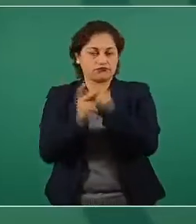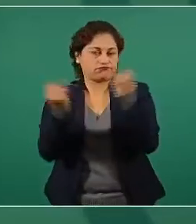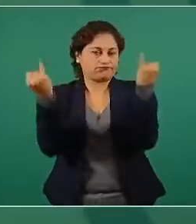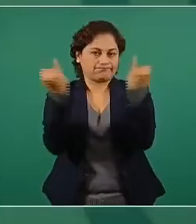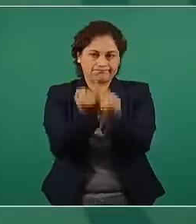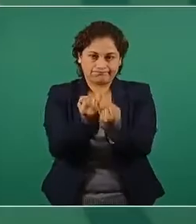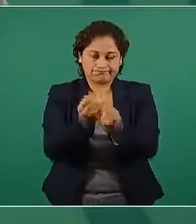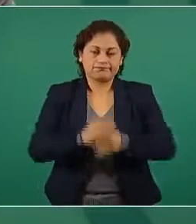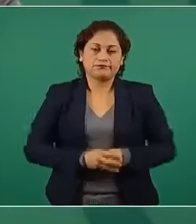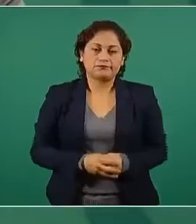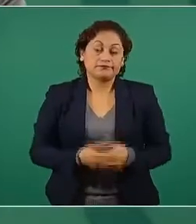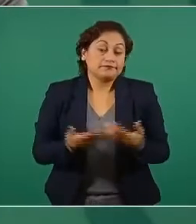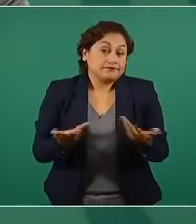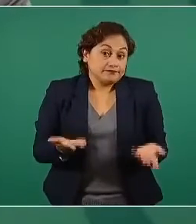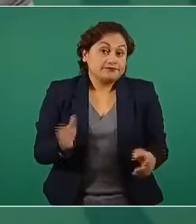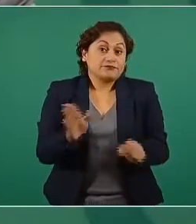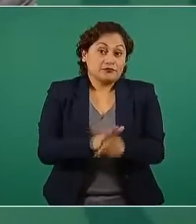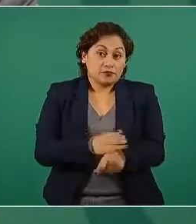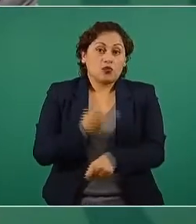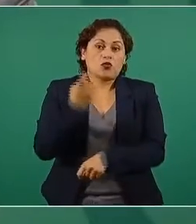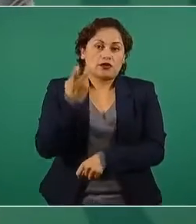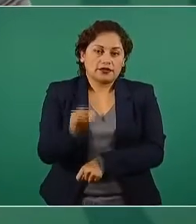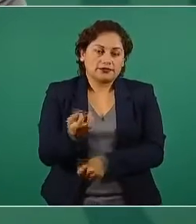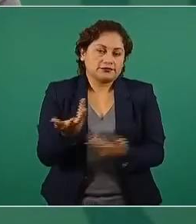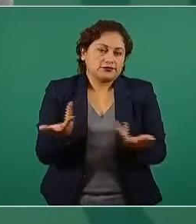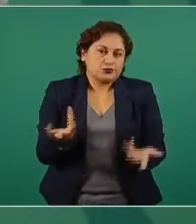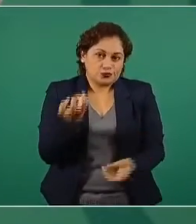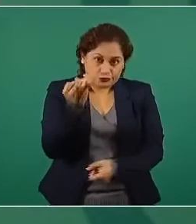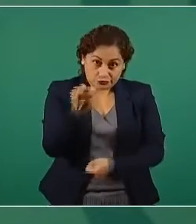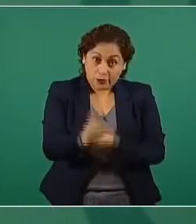Entonces, ante esa situación, es una realidad,